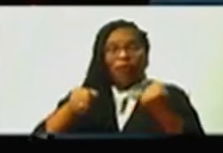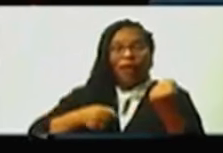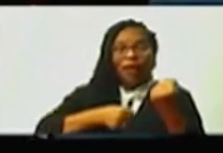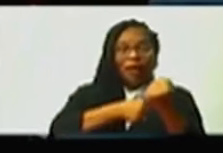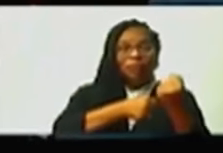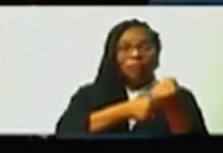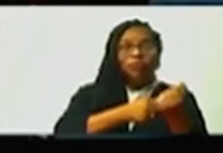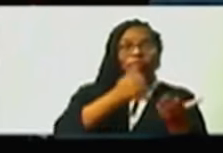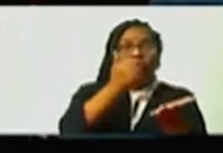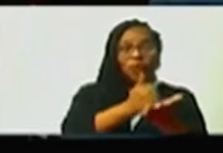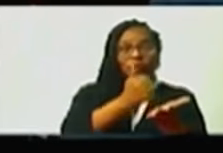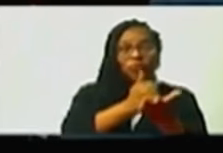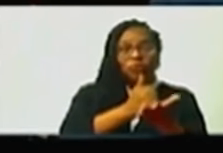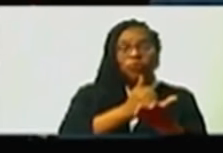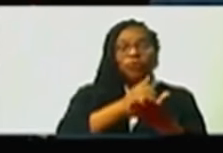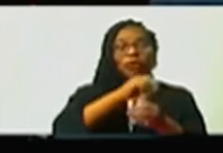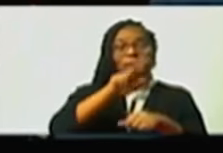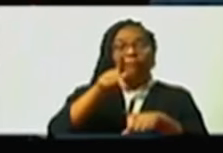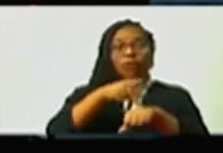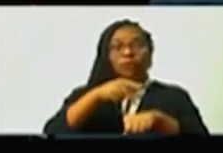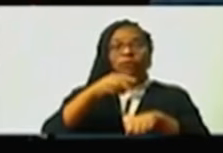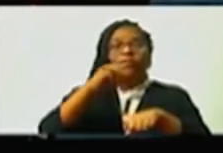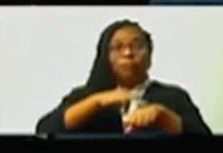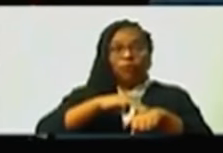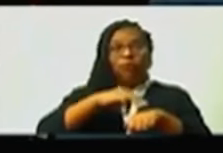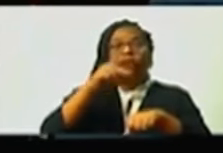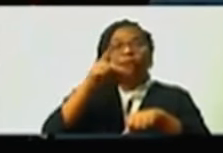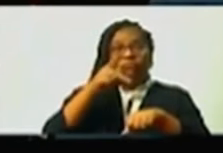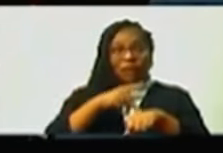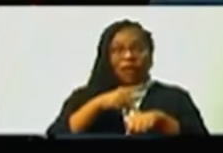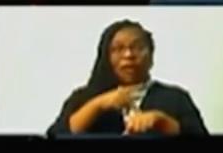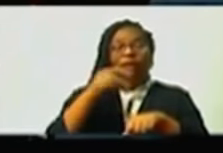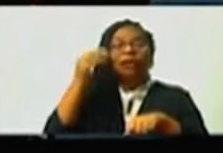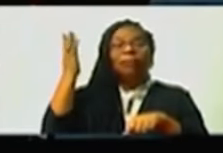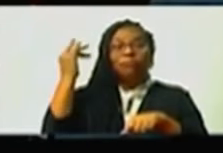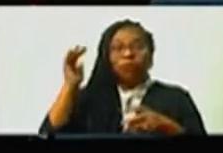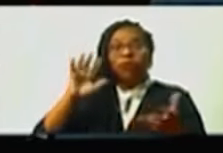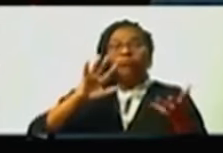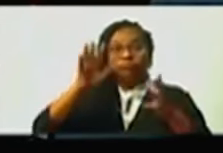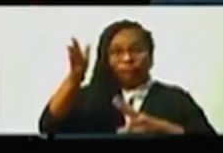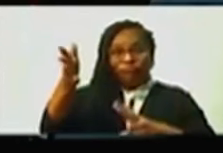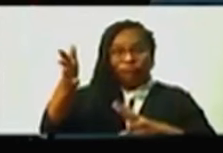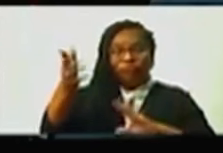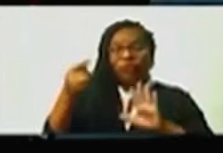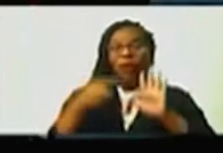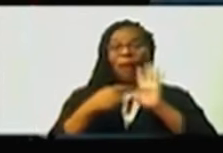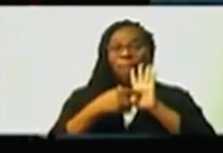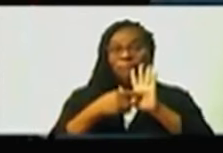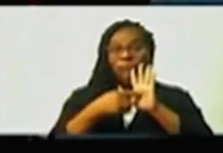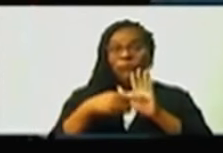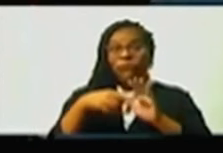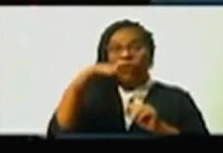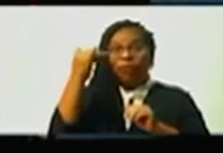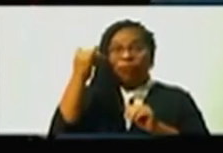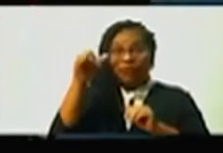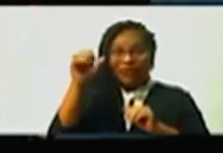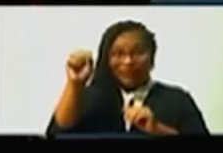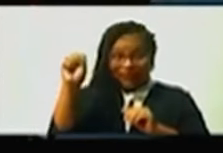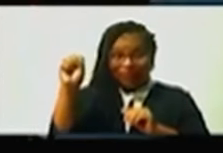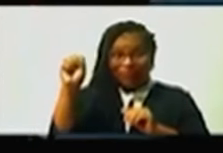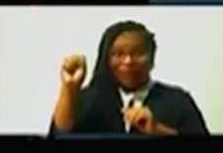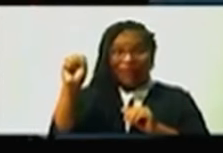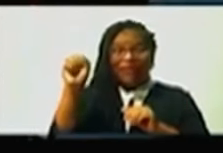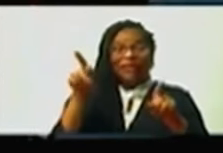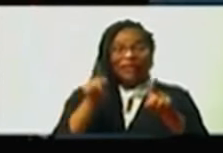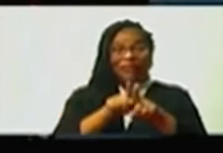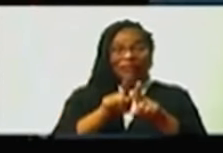a la forma de catástrofe, ya que realmente existen. Yamasá y Peralvillo están totalmente incomunicadas, que es